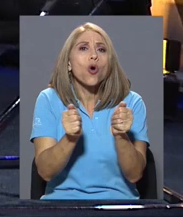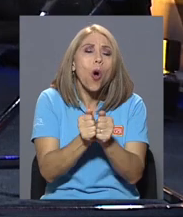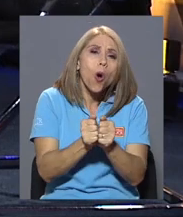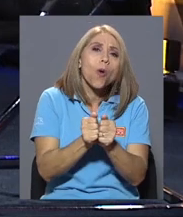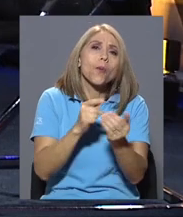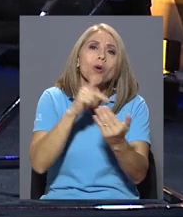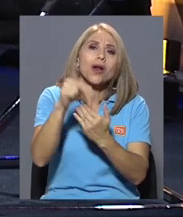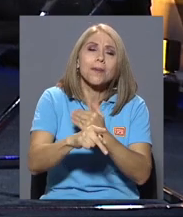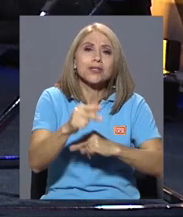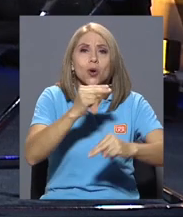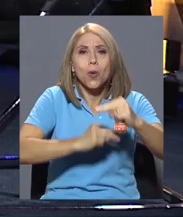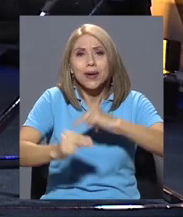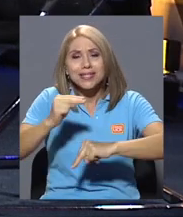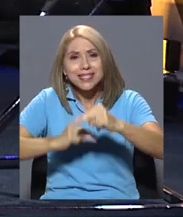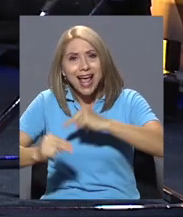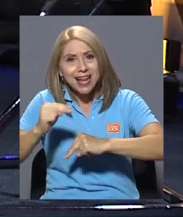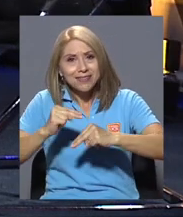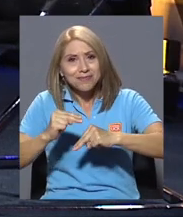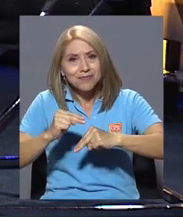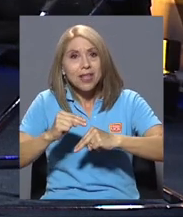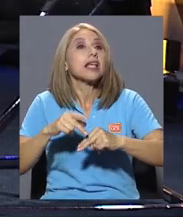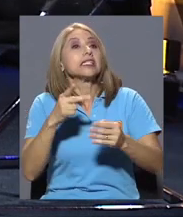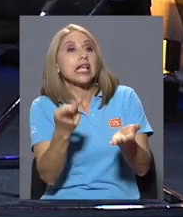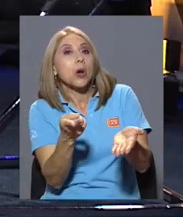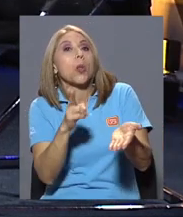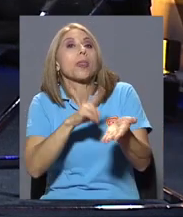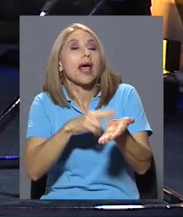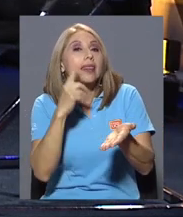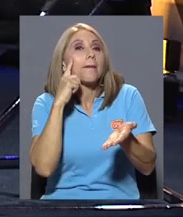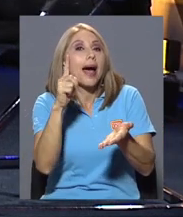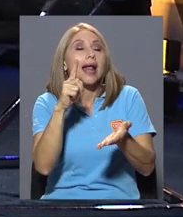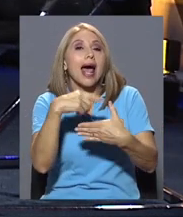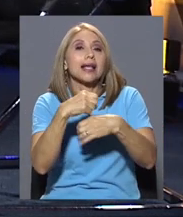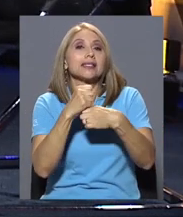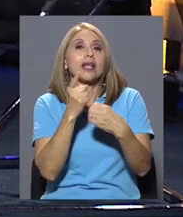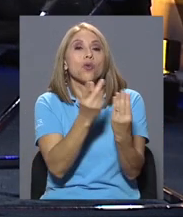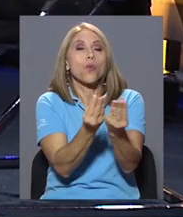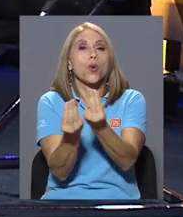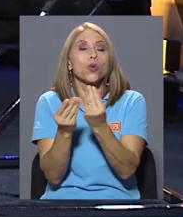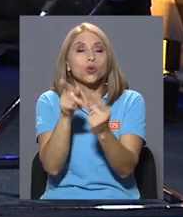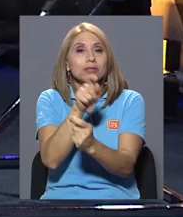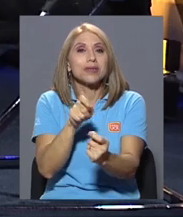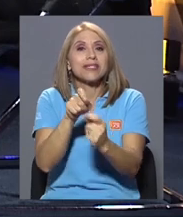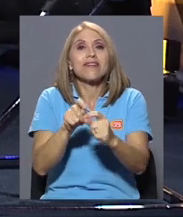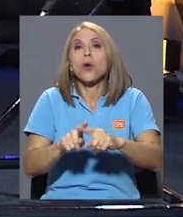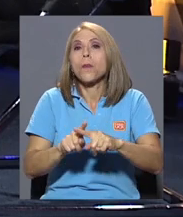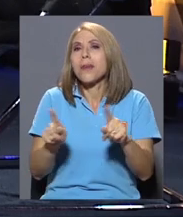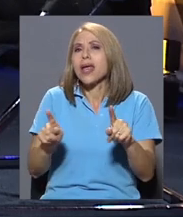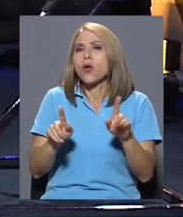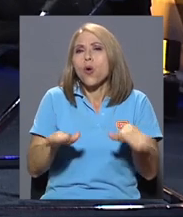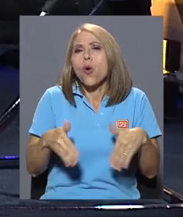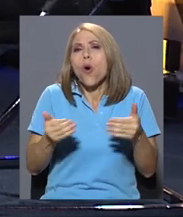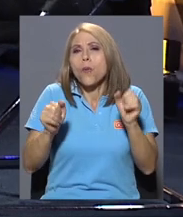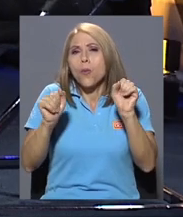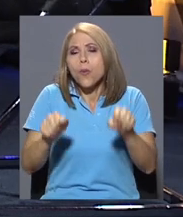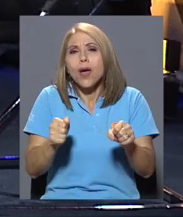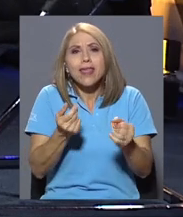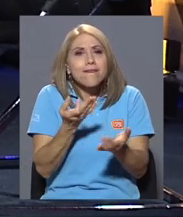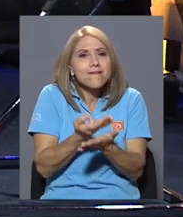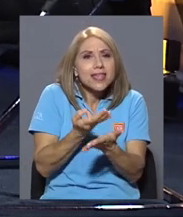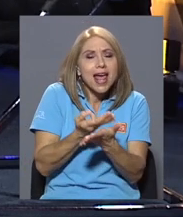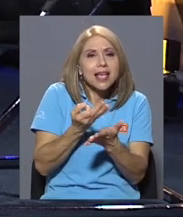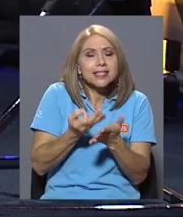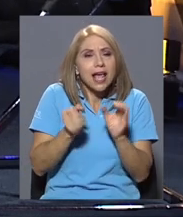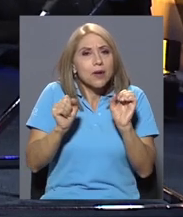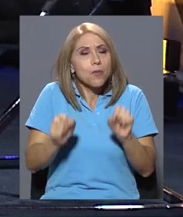por un creativo para un producto específico pero como el bosque que se puedan sortear los retos de financiamiento para estos proyectos y